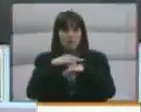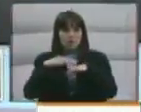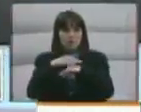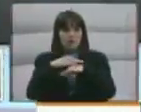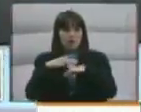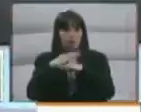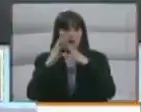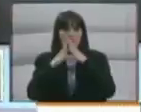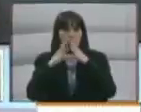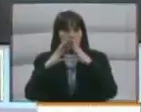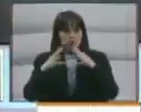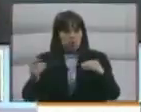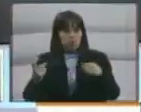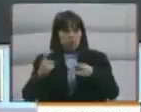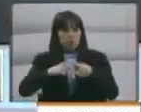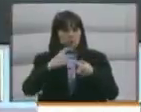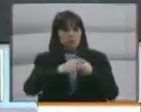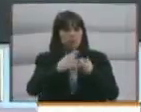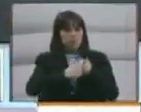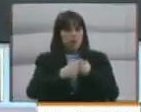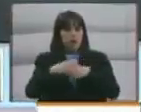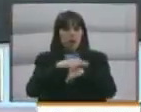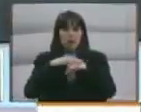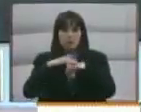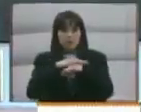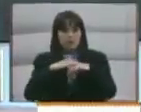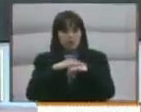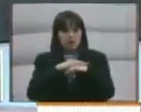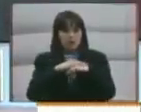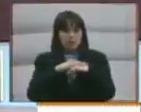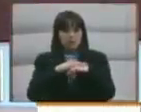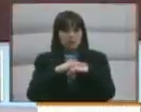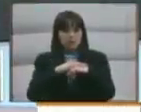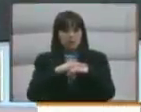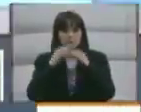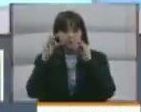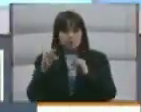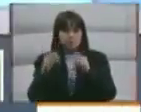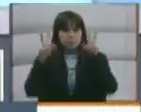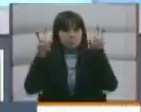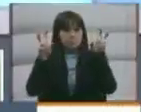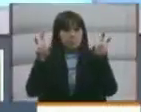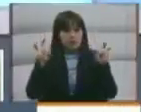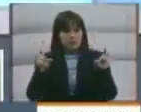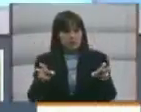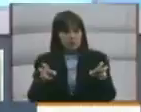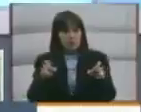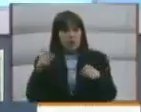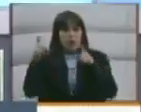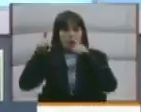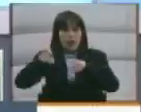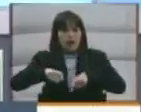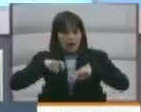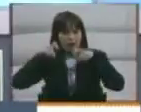organismos adscritos al ministerio, que tiene que ver precisamente con el tema agrícola y con las tierras.